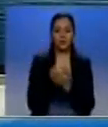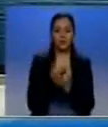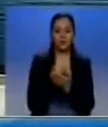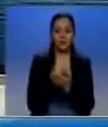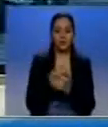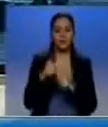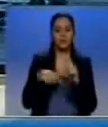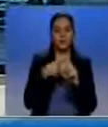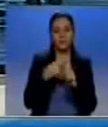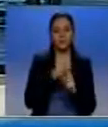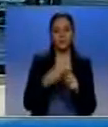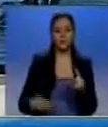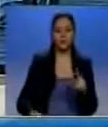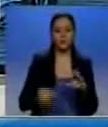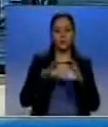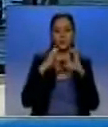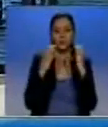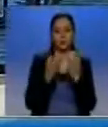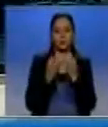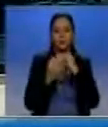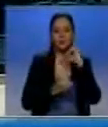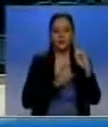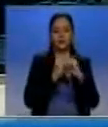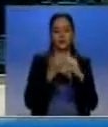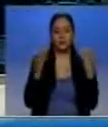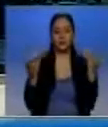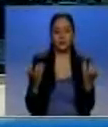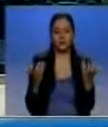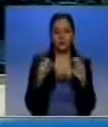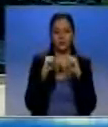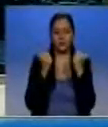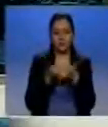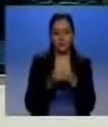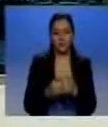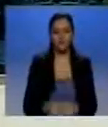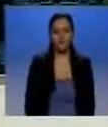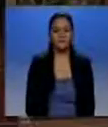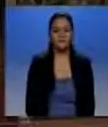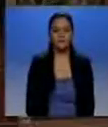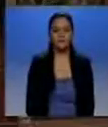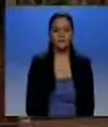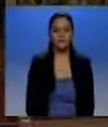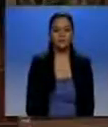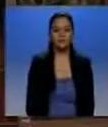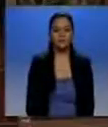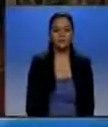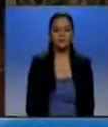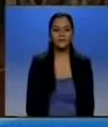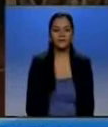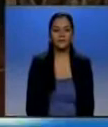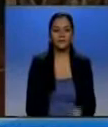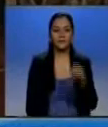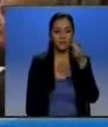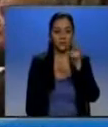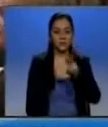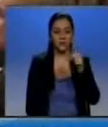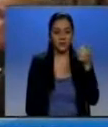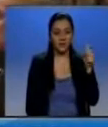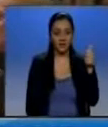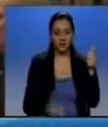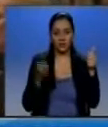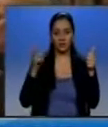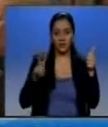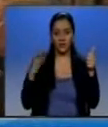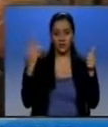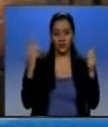el presidente de la Comisión de Asuntos Internacionales de la Asamblea Nacional. Entre 2010 y 2014, Ecuador,